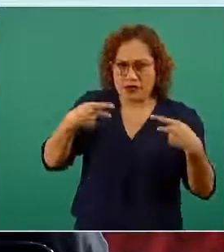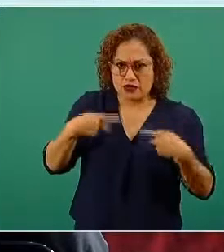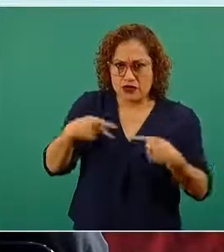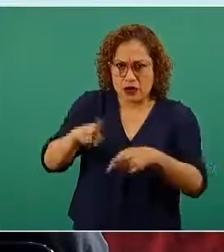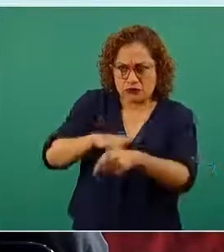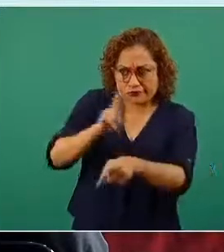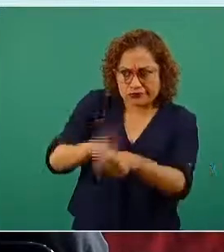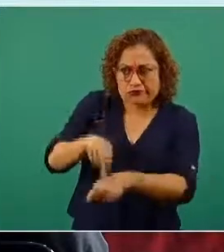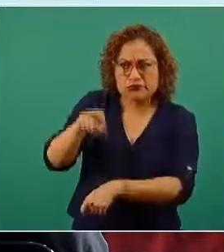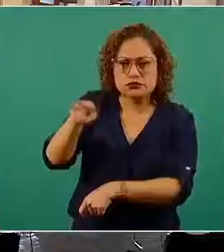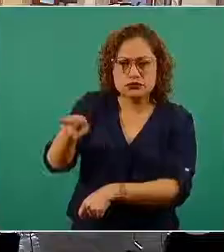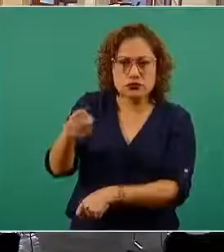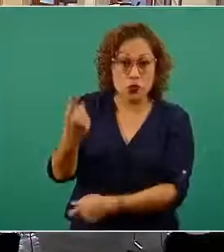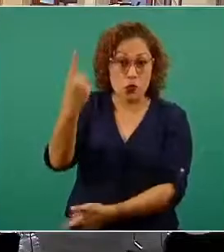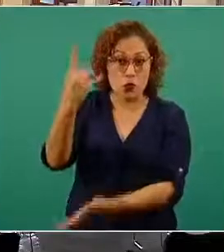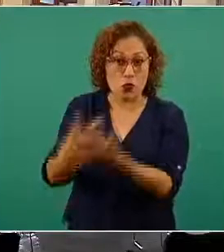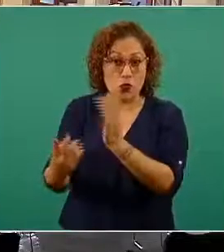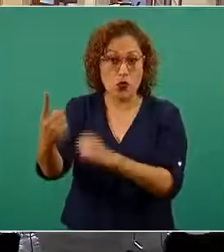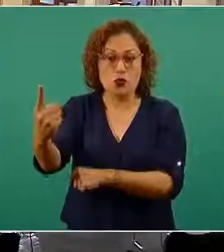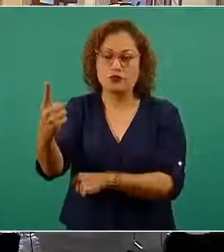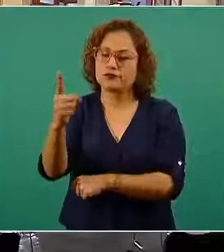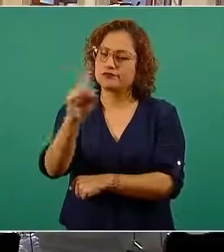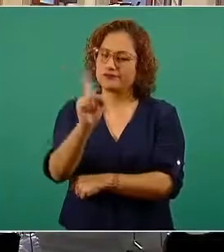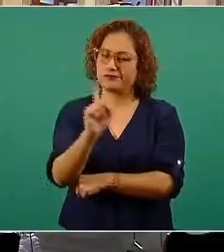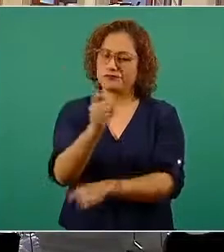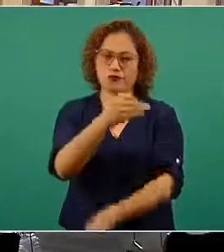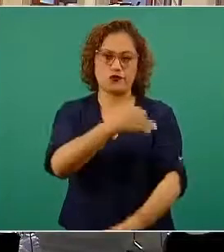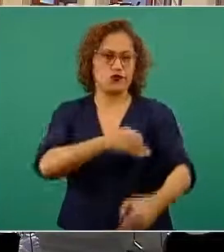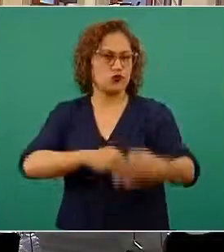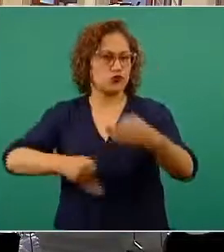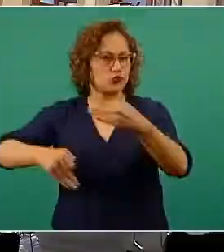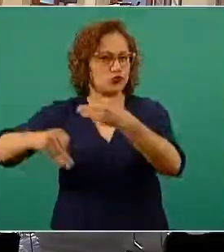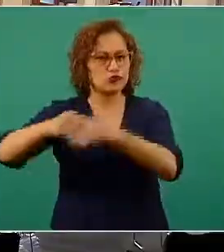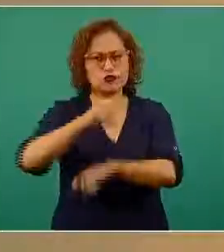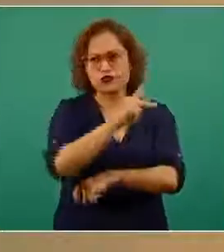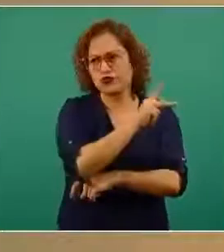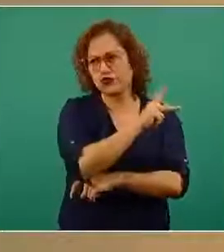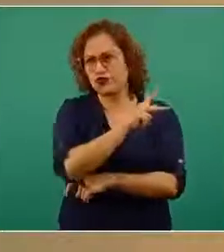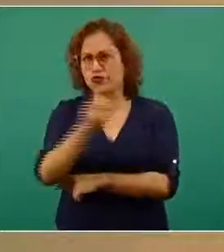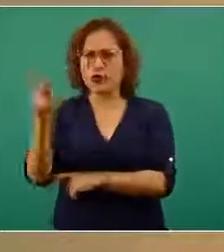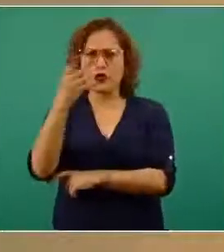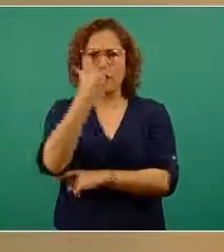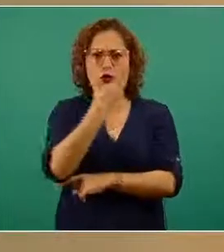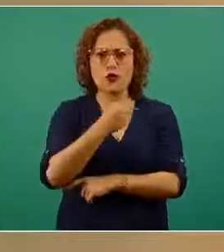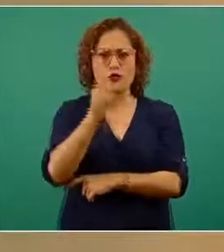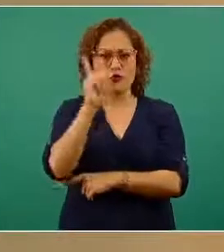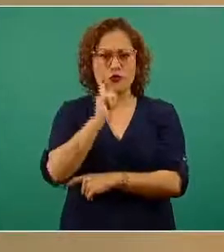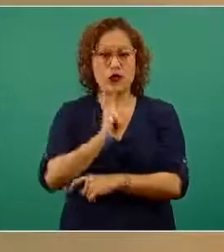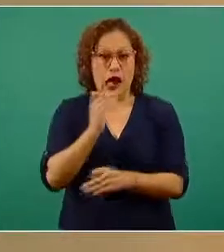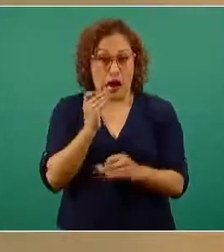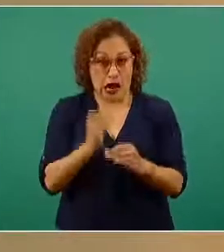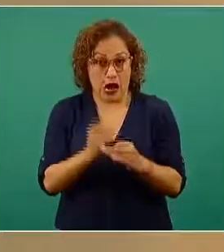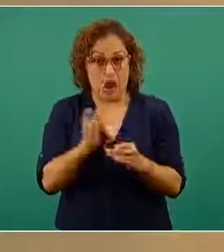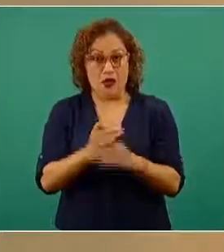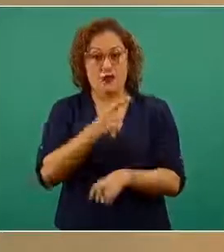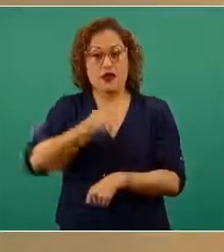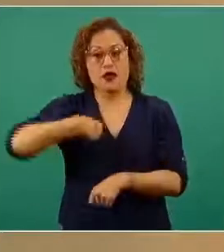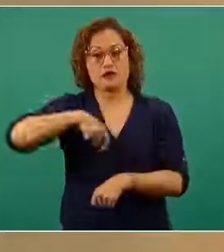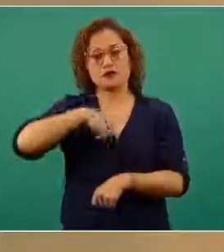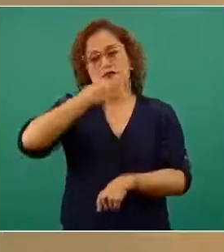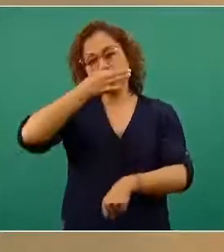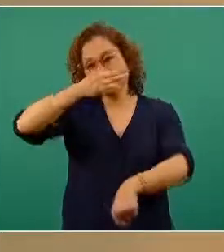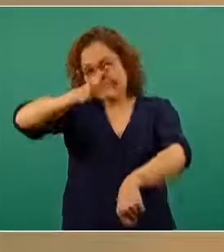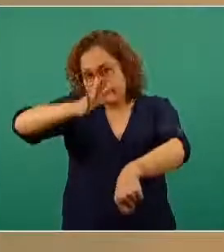país. Todos y todas tenemos un papel que jugar y recomendamos enfáticamente a la población cumplir con